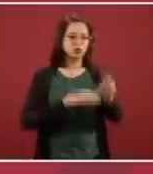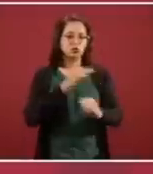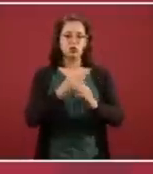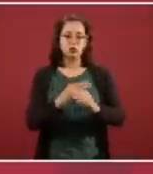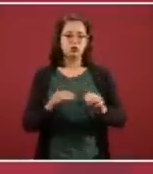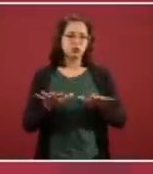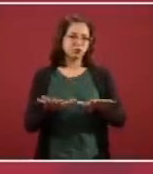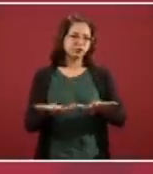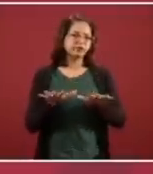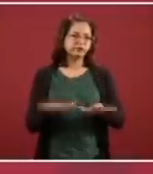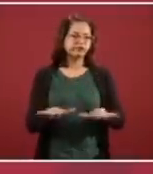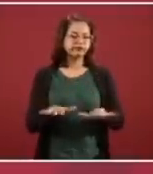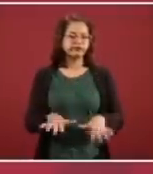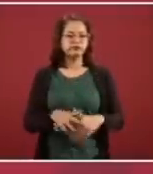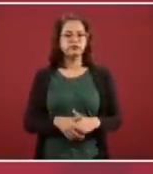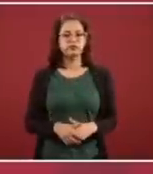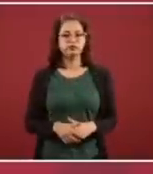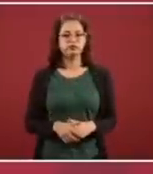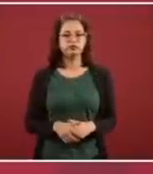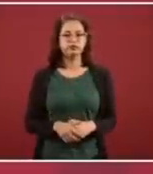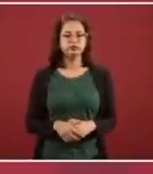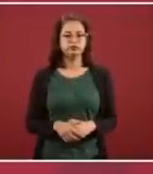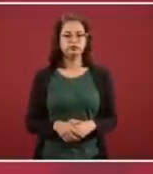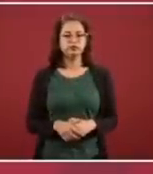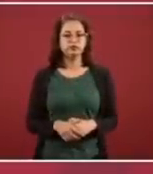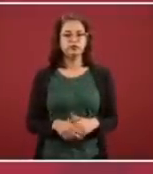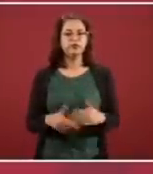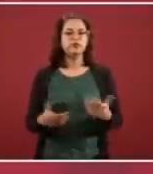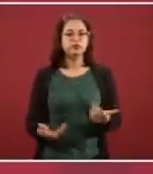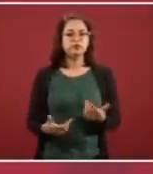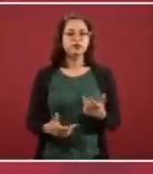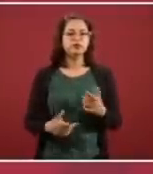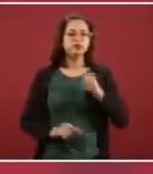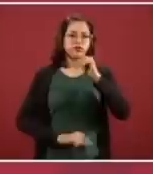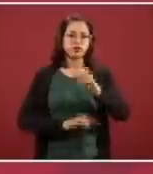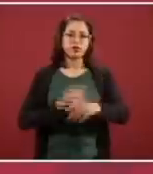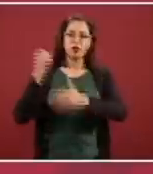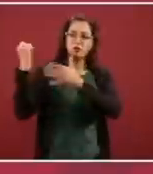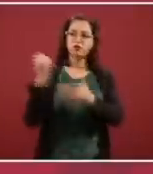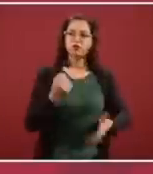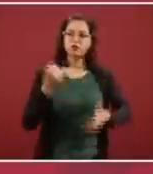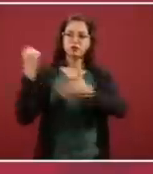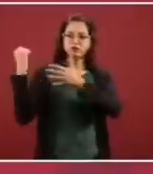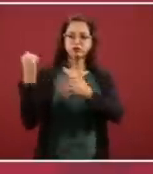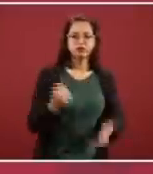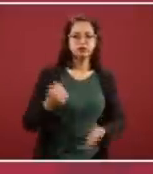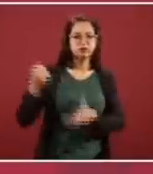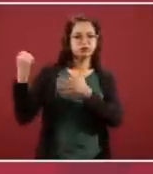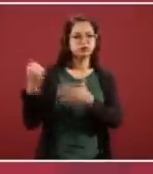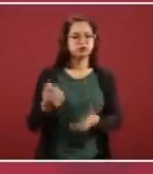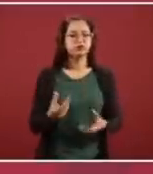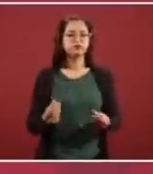que va a atraer mucha inversión